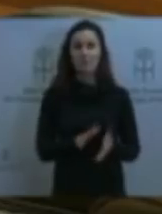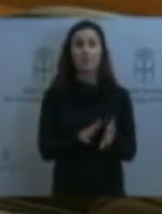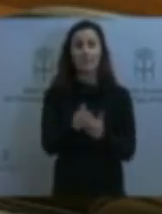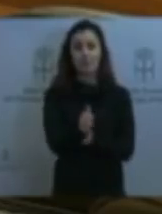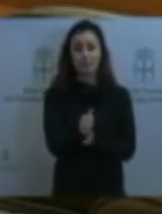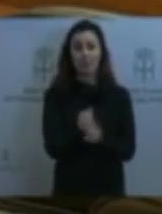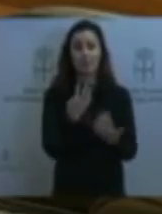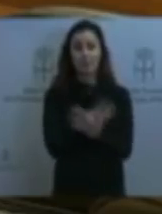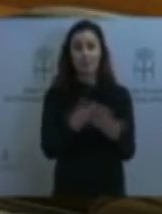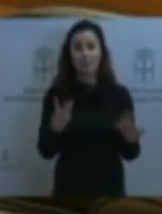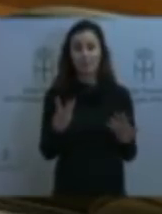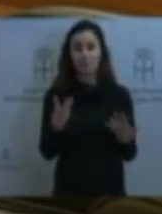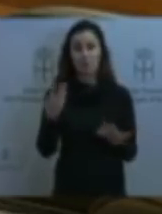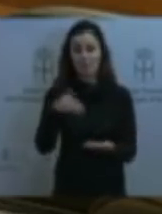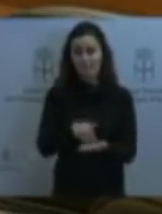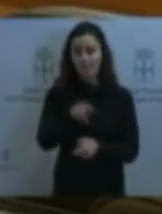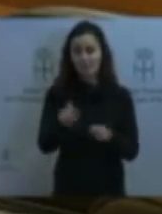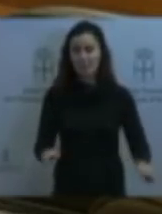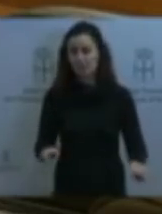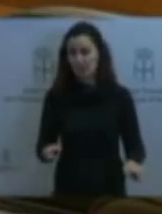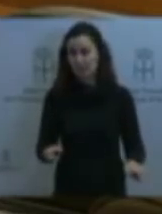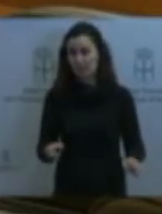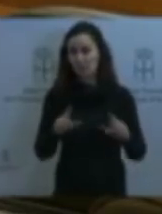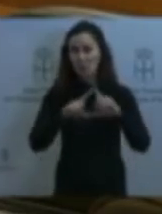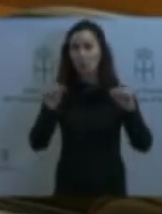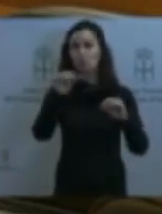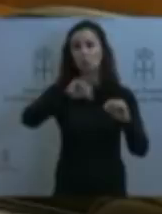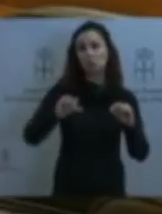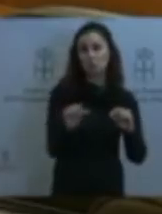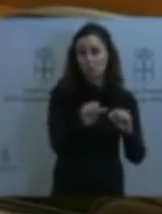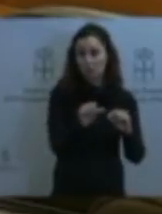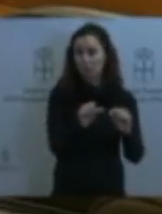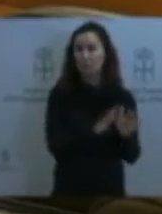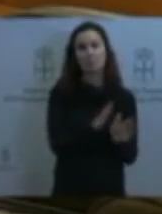habitantes. El suroccidente lo utiliza más, pero prioritario sobre todo a 18.000.